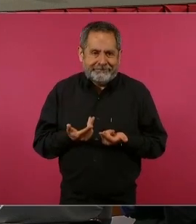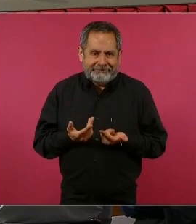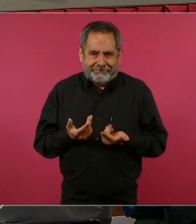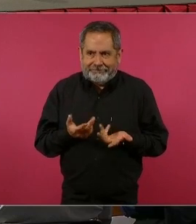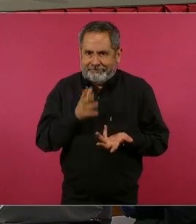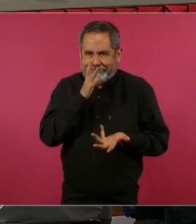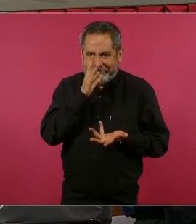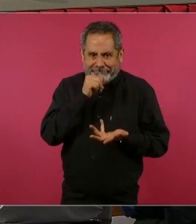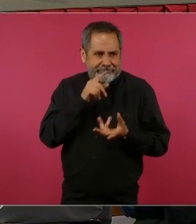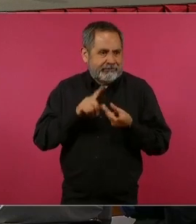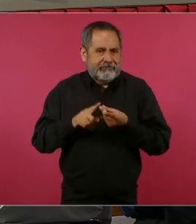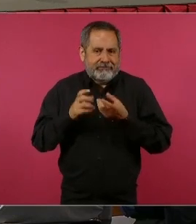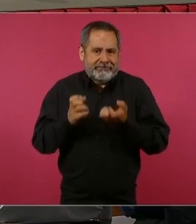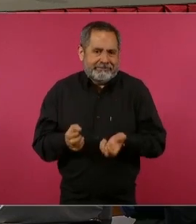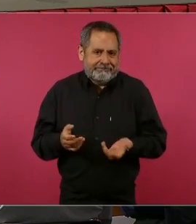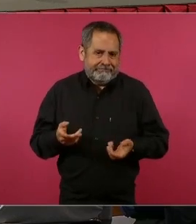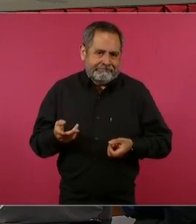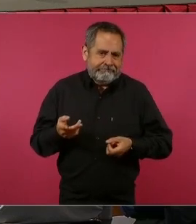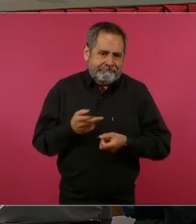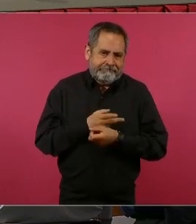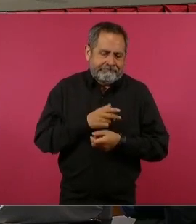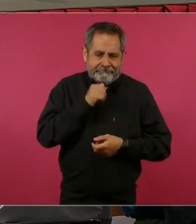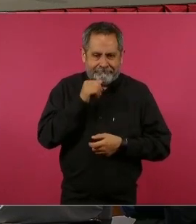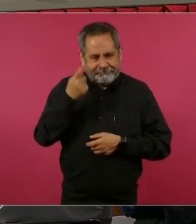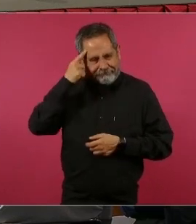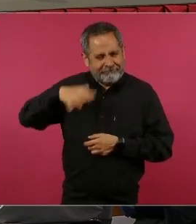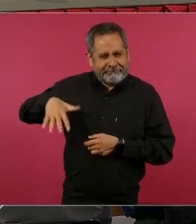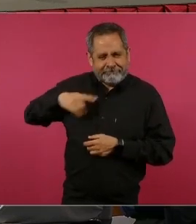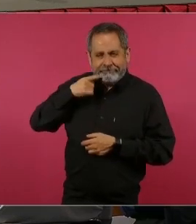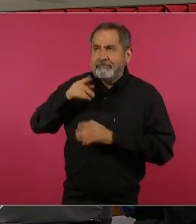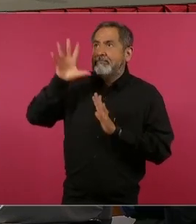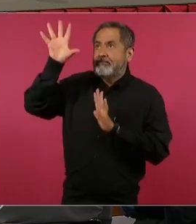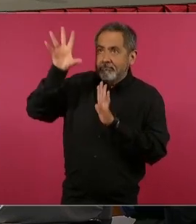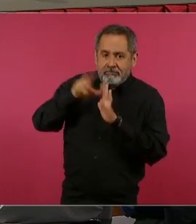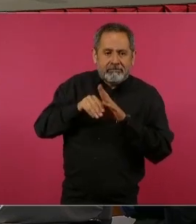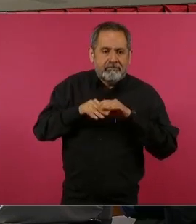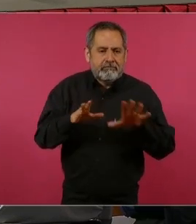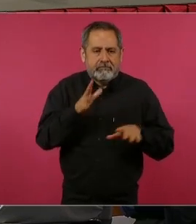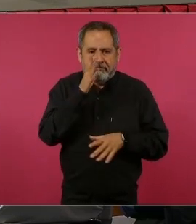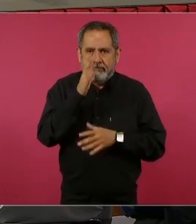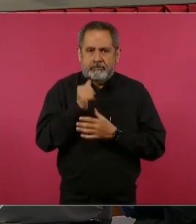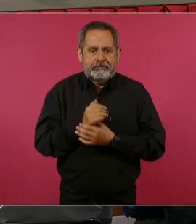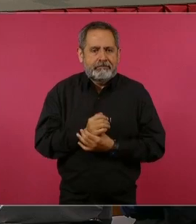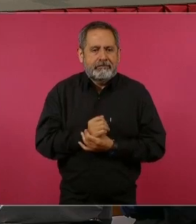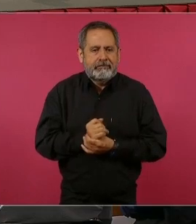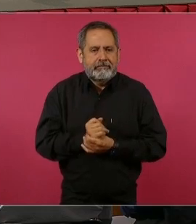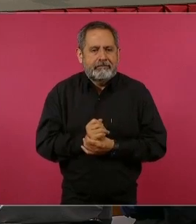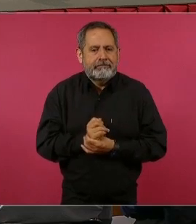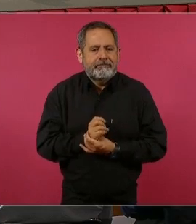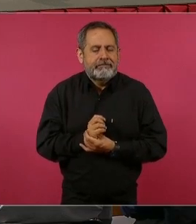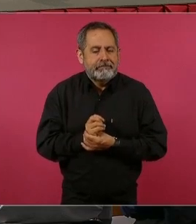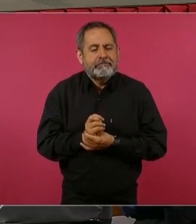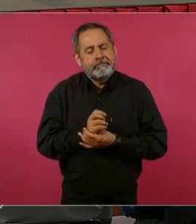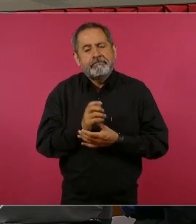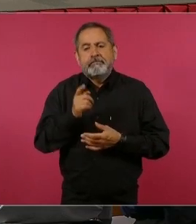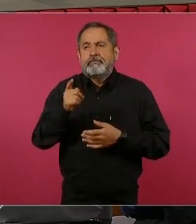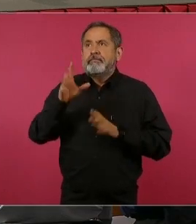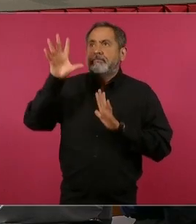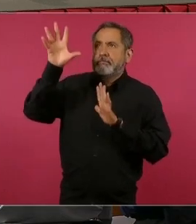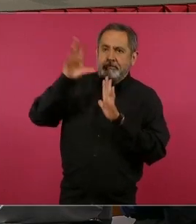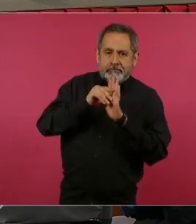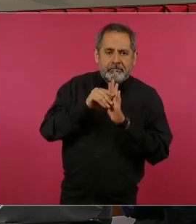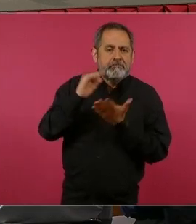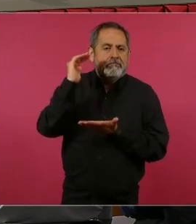sector del gráfico de capacidad donde hicimos énfasis hace un momento. Y esto representa una disminución en la aportación de energía fotovoltaica